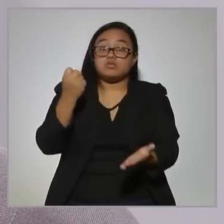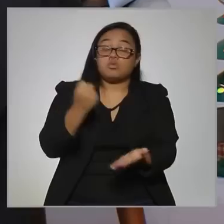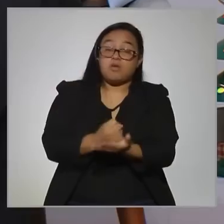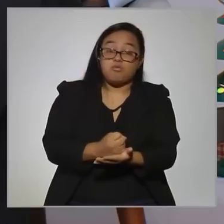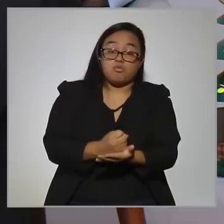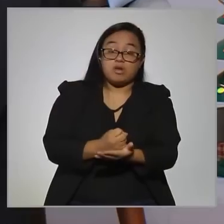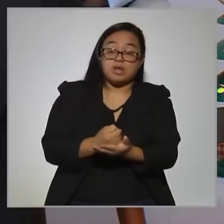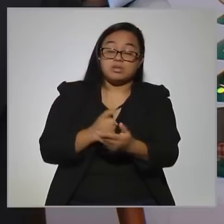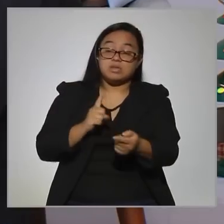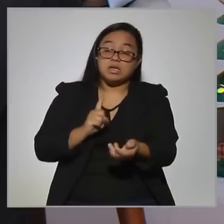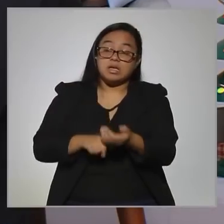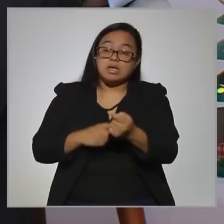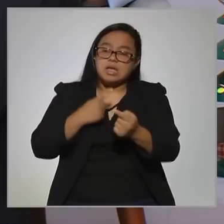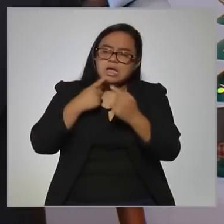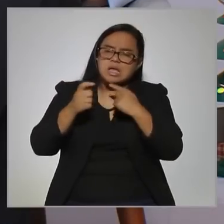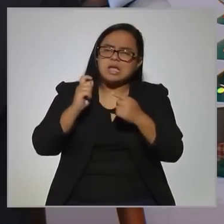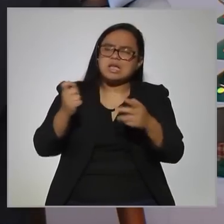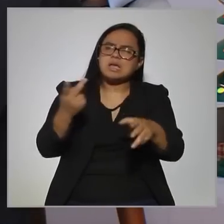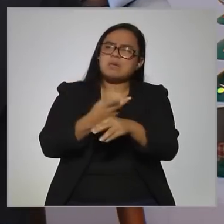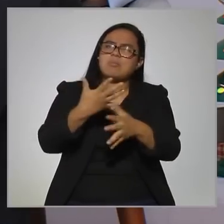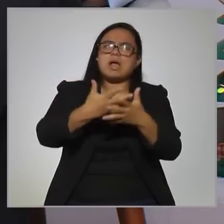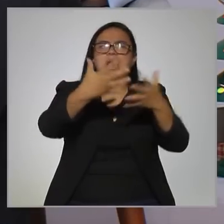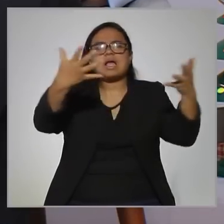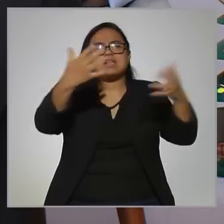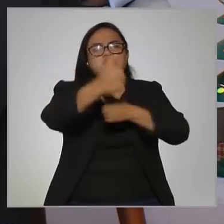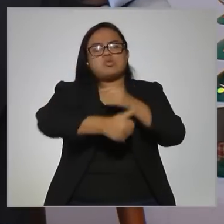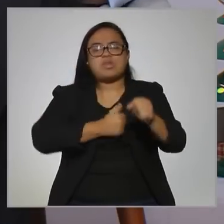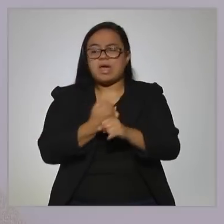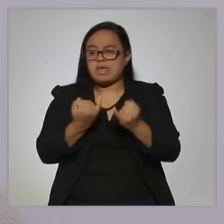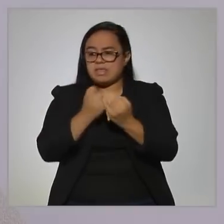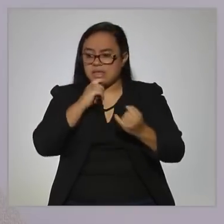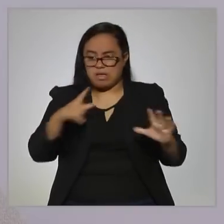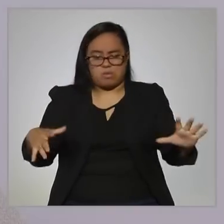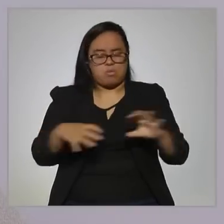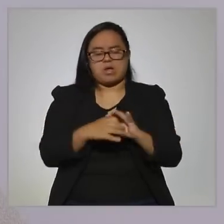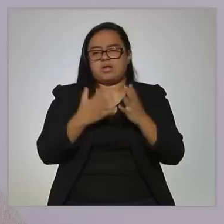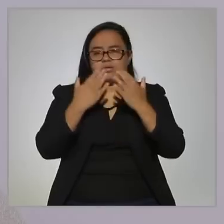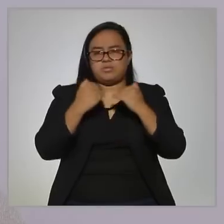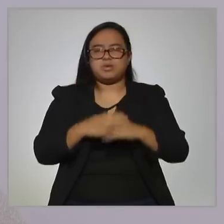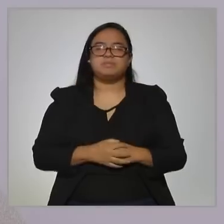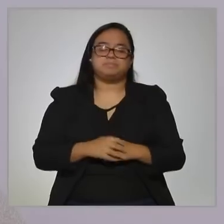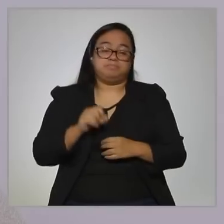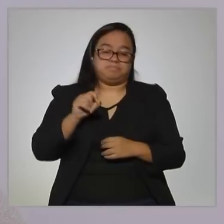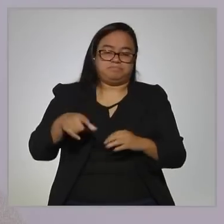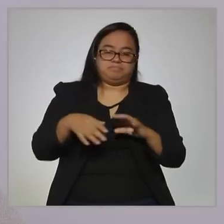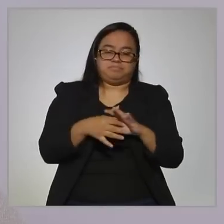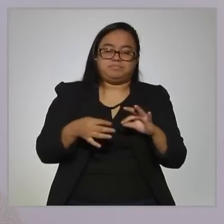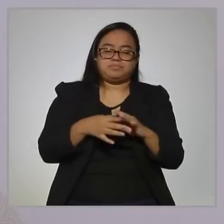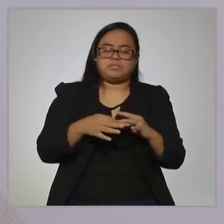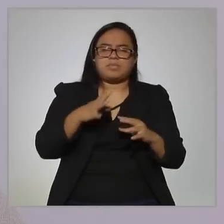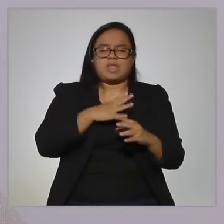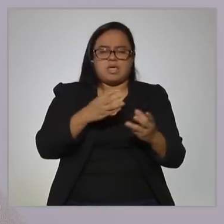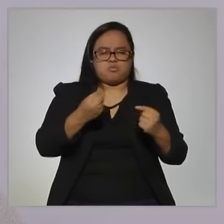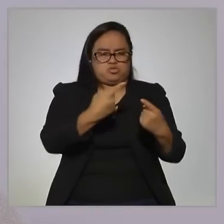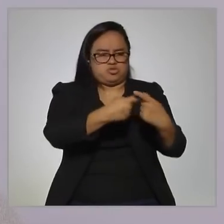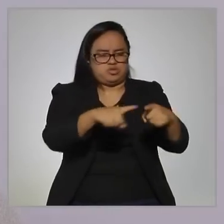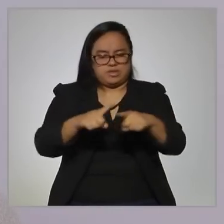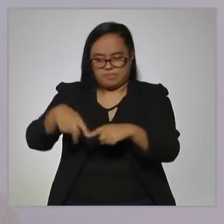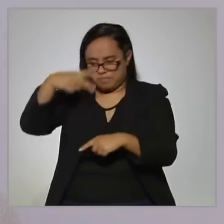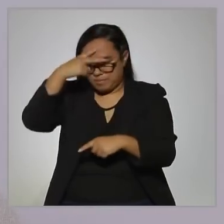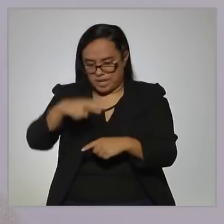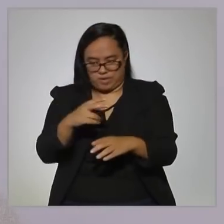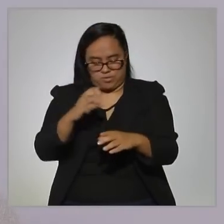estarían dialogando con lo que pasa en las grandes ciudades. Así es, como bien decían, ¿no? Es muchos Méxicos. Así